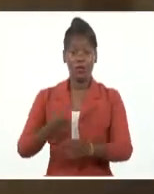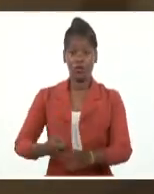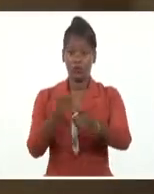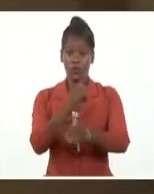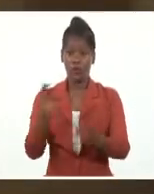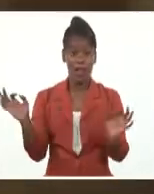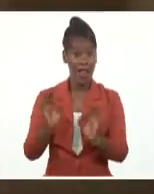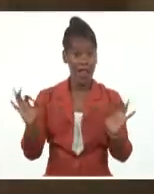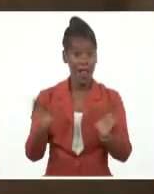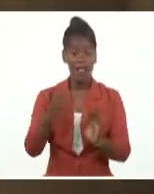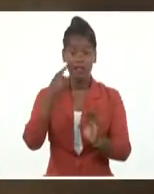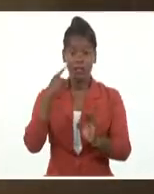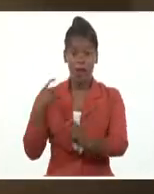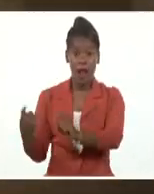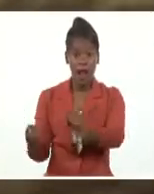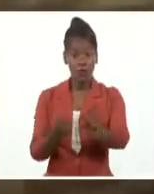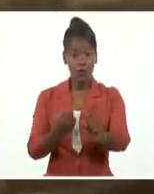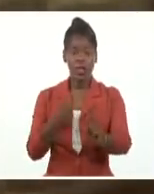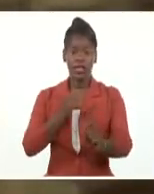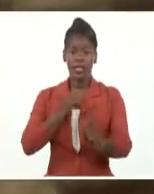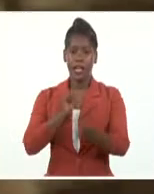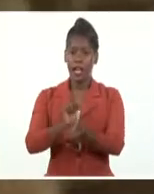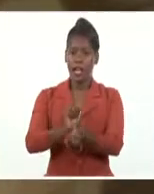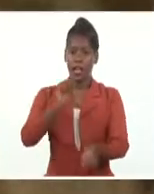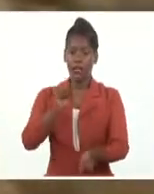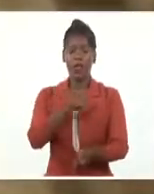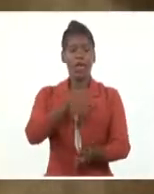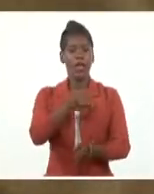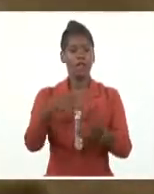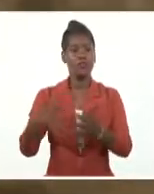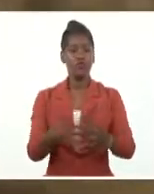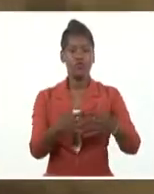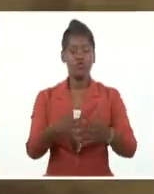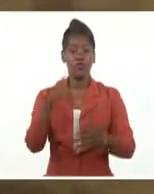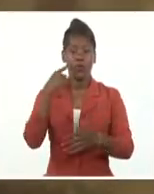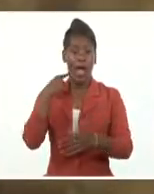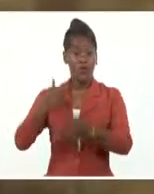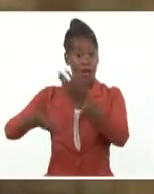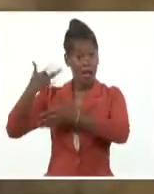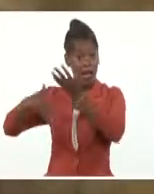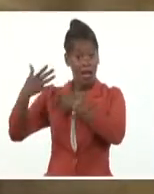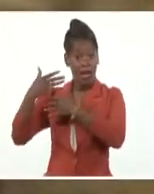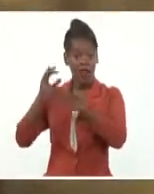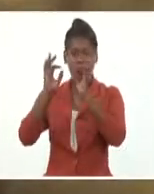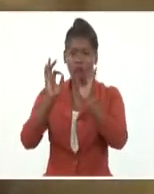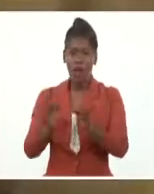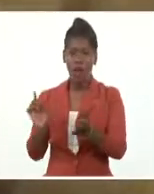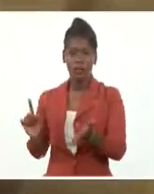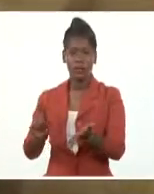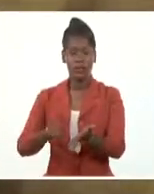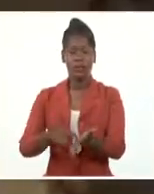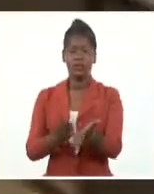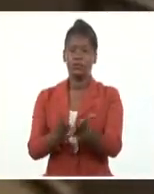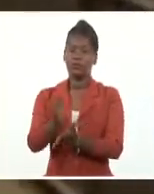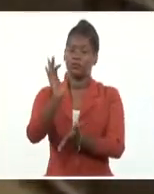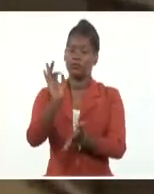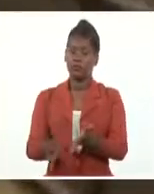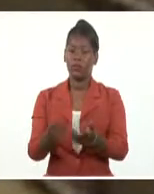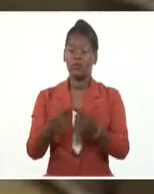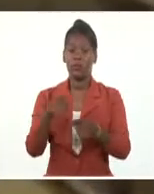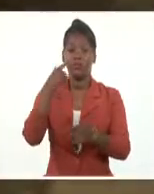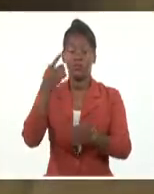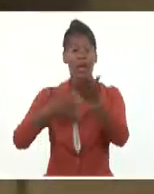que tampoco le importaban los niños, ni los jóvenes, ni los viejos, ni las familias pobres e ignorantes, ni